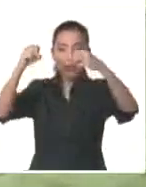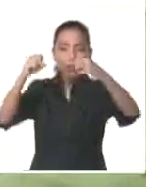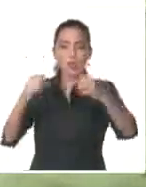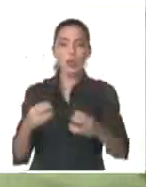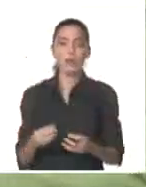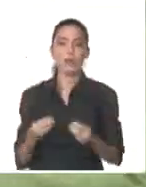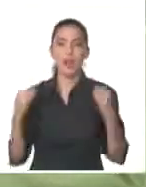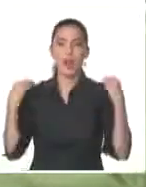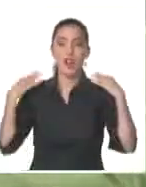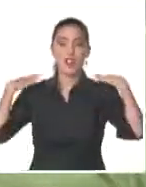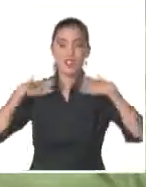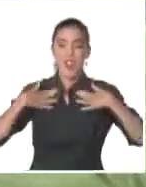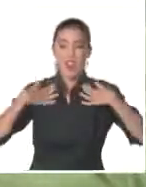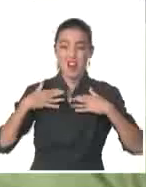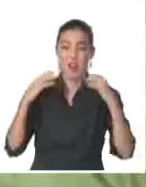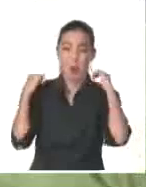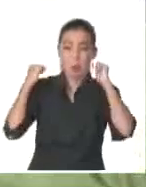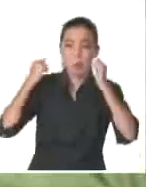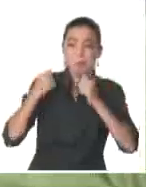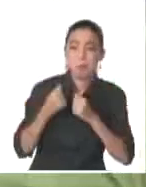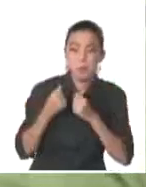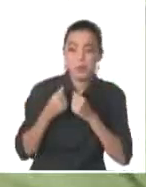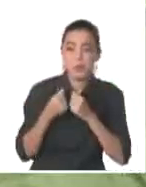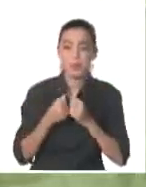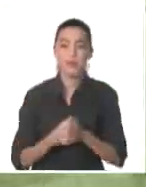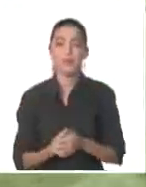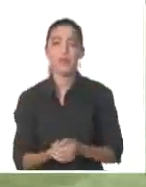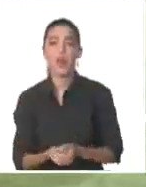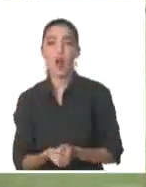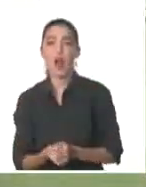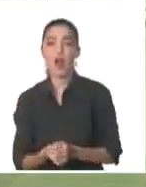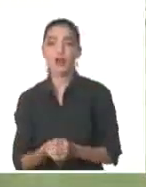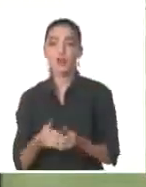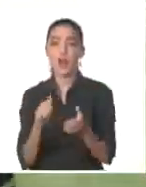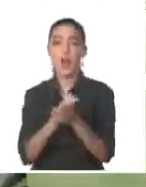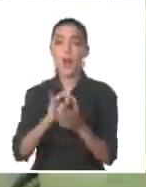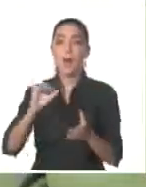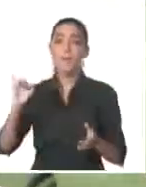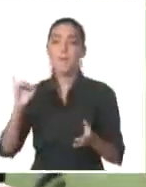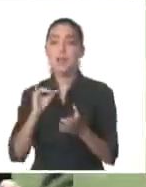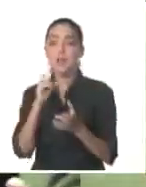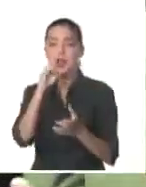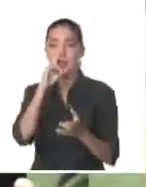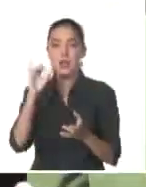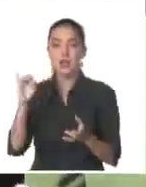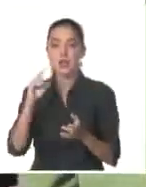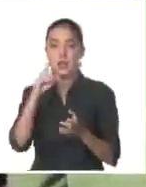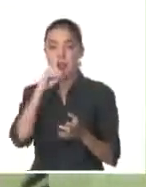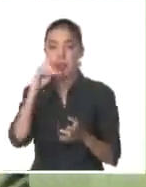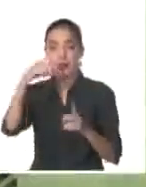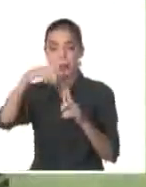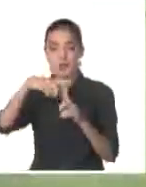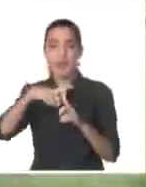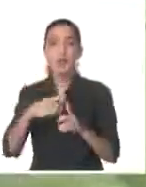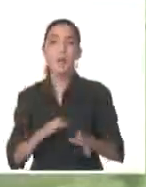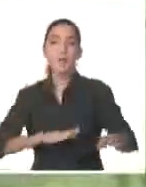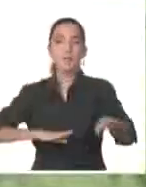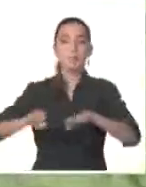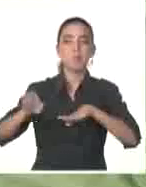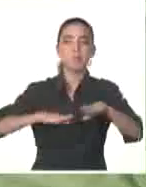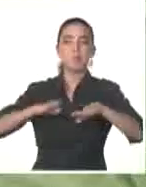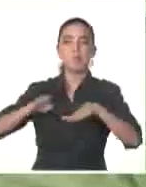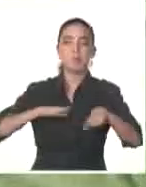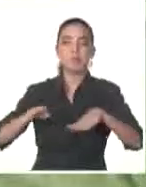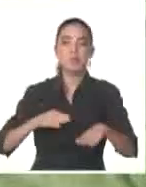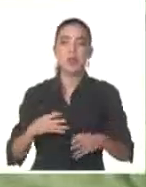Pues, gracias, le agradezco al Ministerio del Interior que me preparó. Que yo estudié en el Liceo Reyes, me preparó y pude sacar como 11 gente en